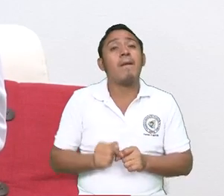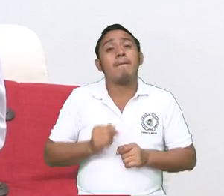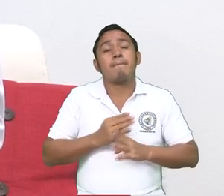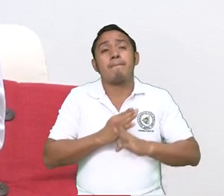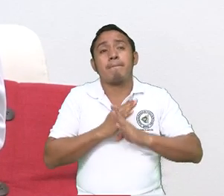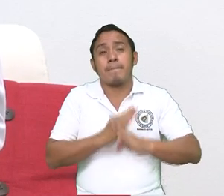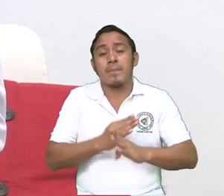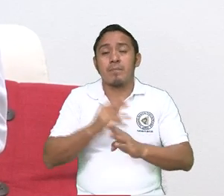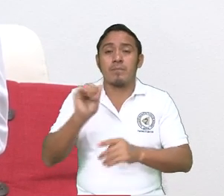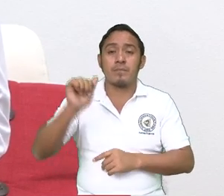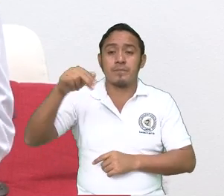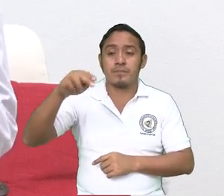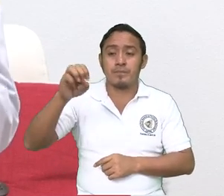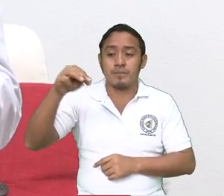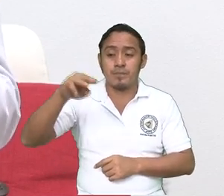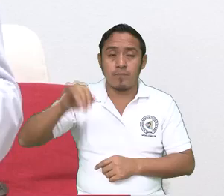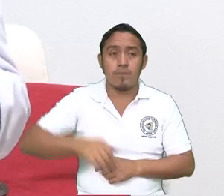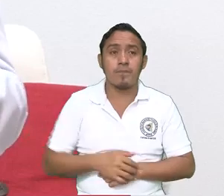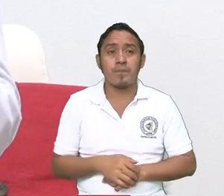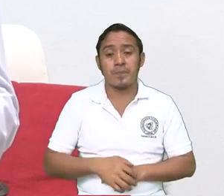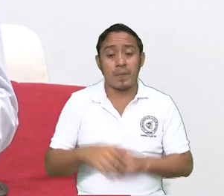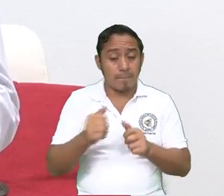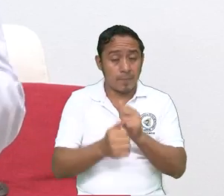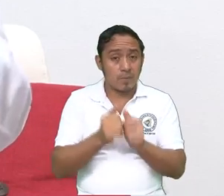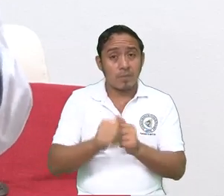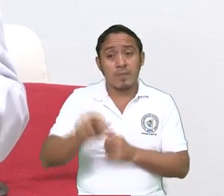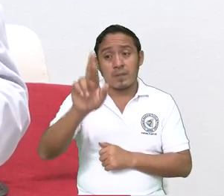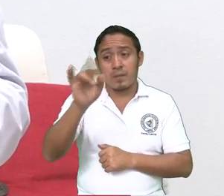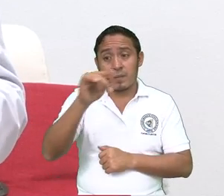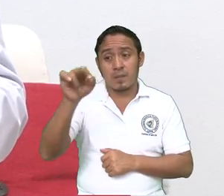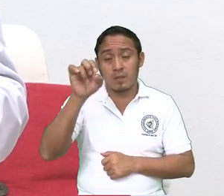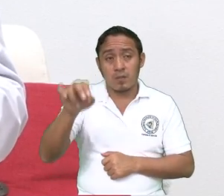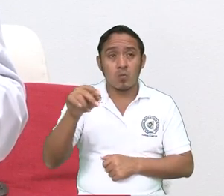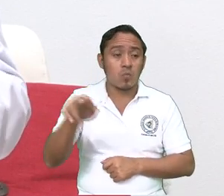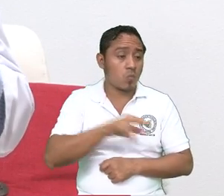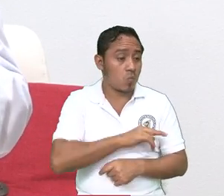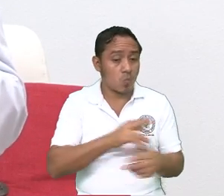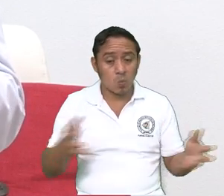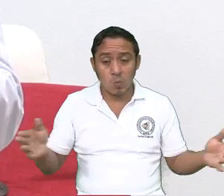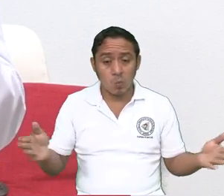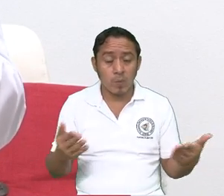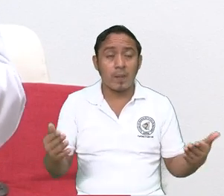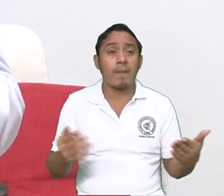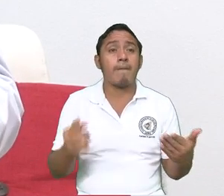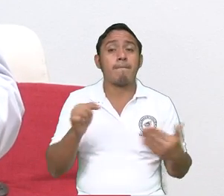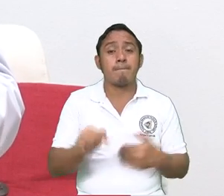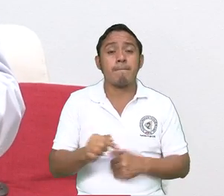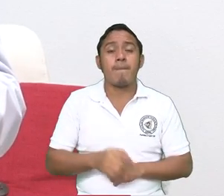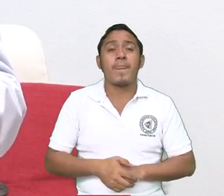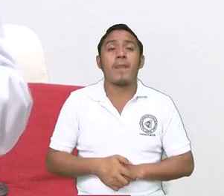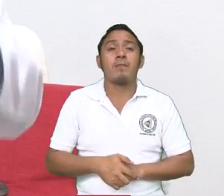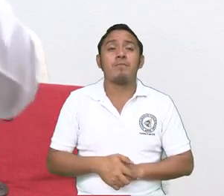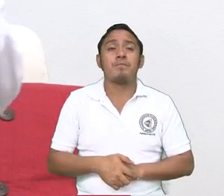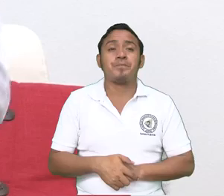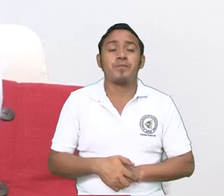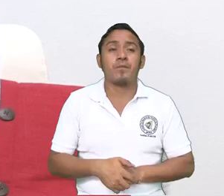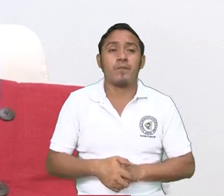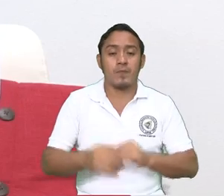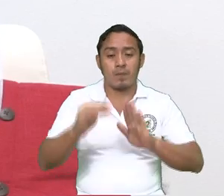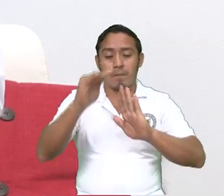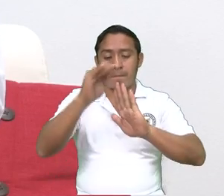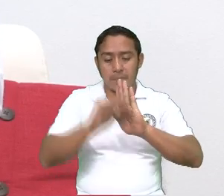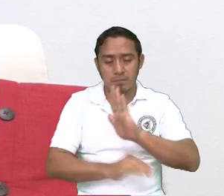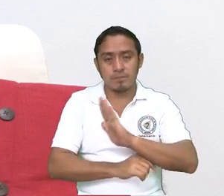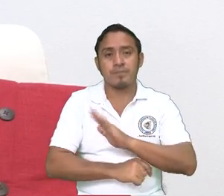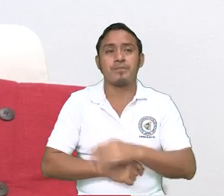la anemia entonces el paciente con insuficiencia renal no puede producir estos estas sustancias y cae en alem